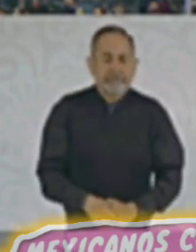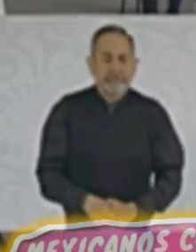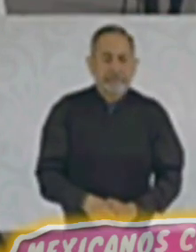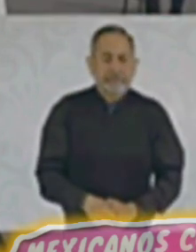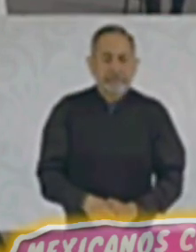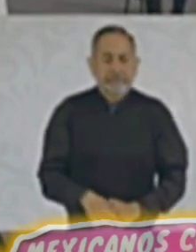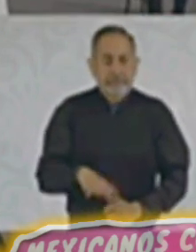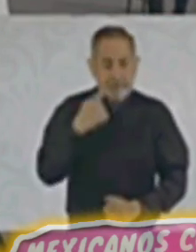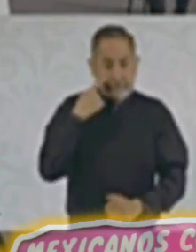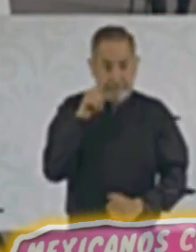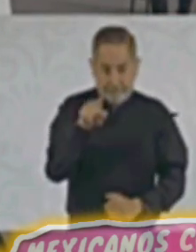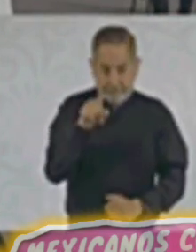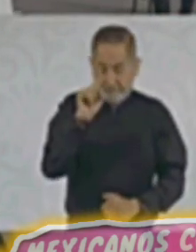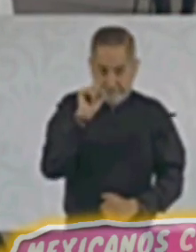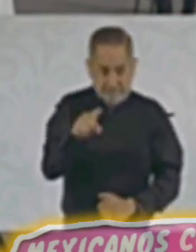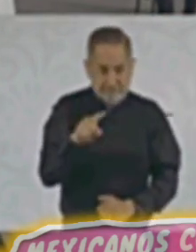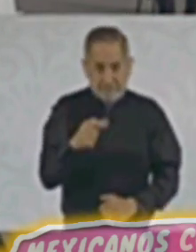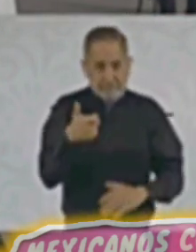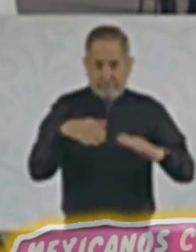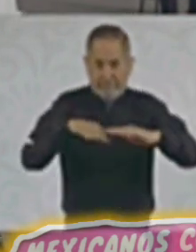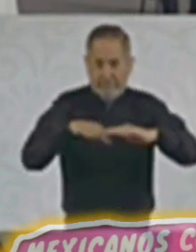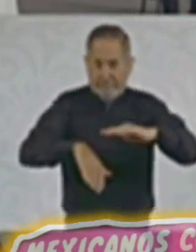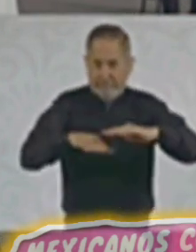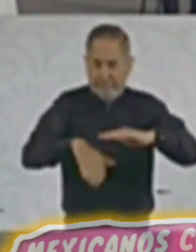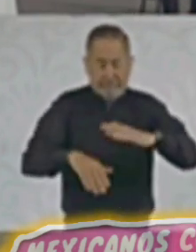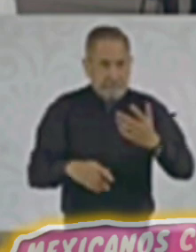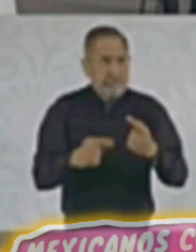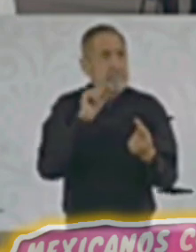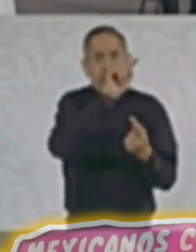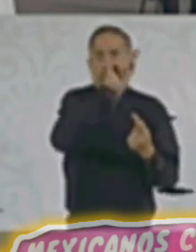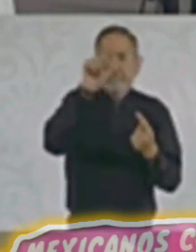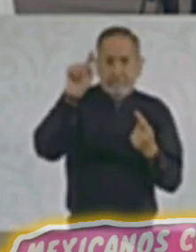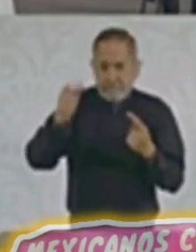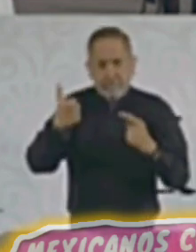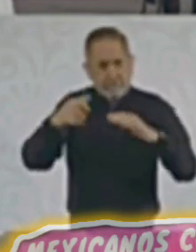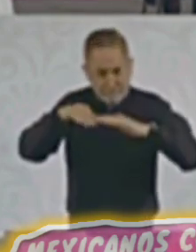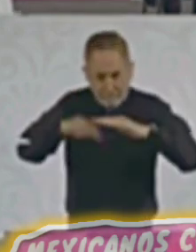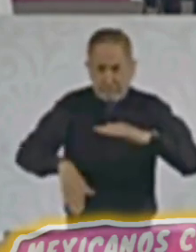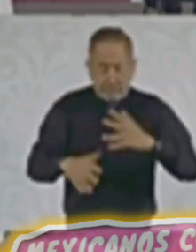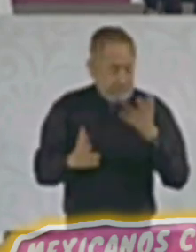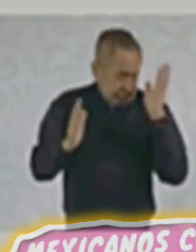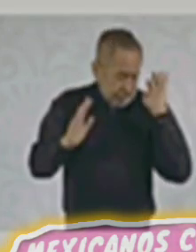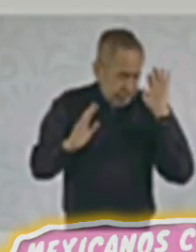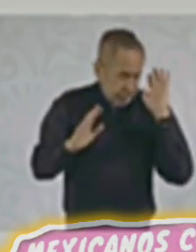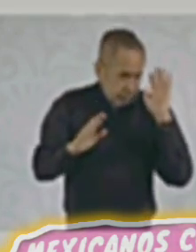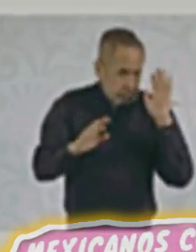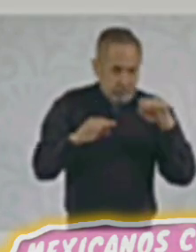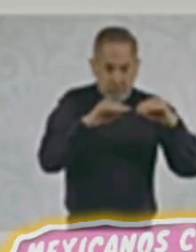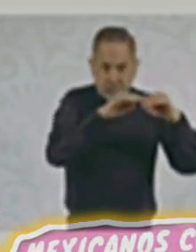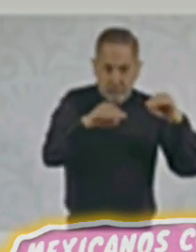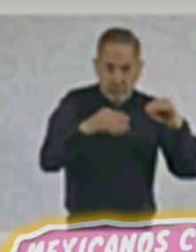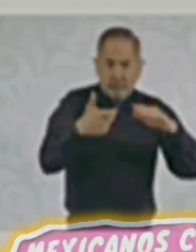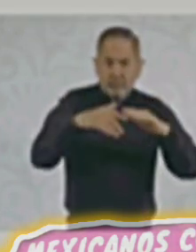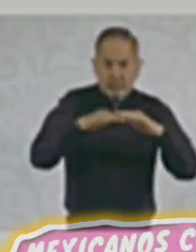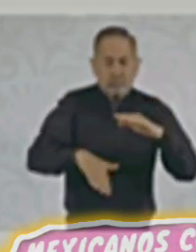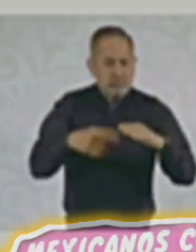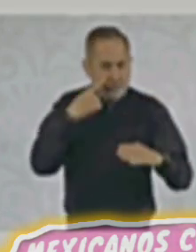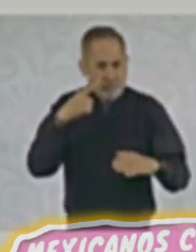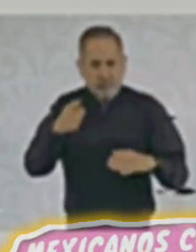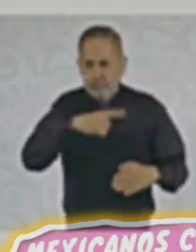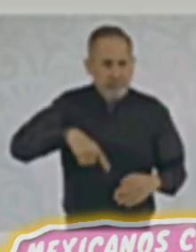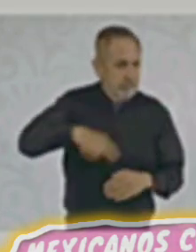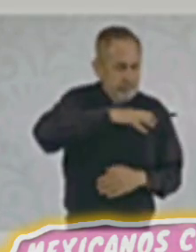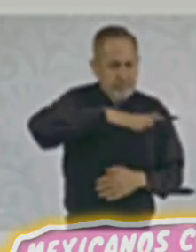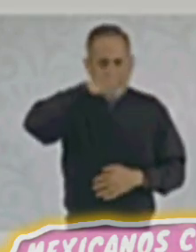si se fijan, incluso está por debajo en muchos establecimientos del precio que está fijado por este acuerdo y por